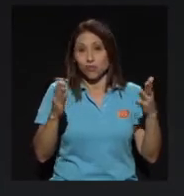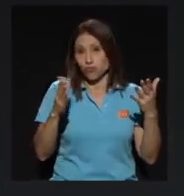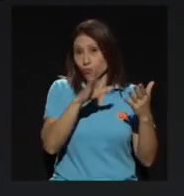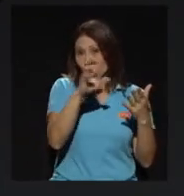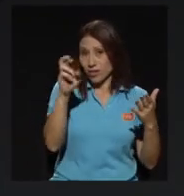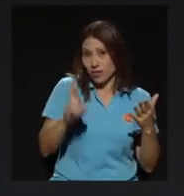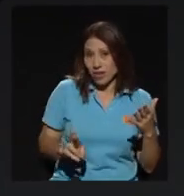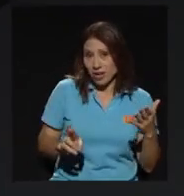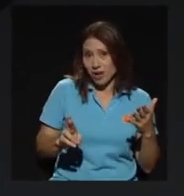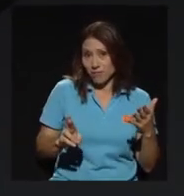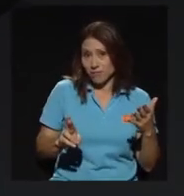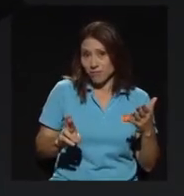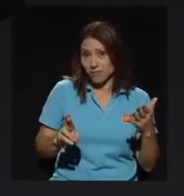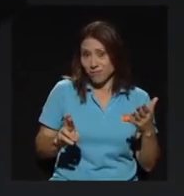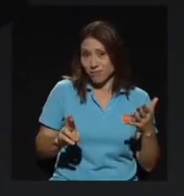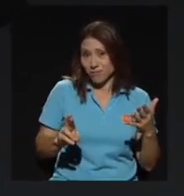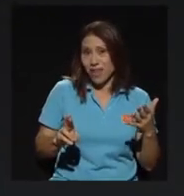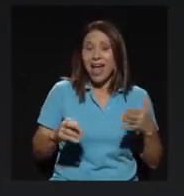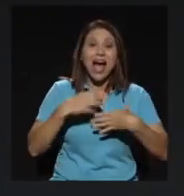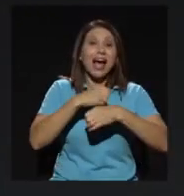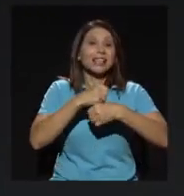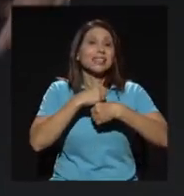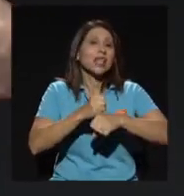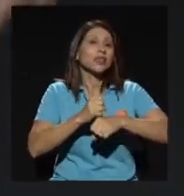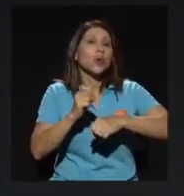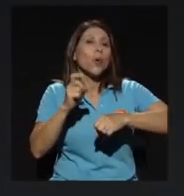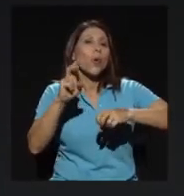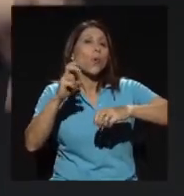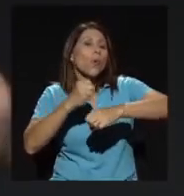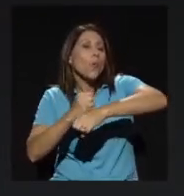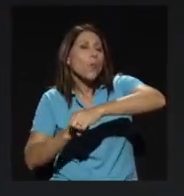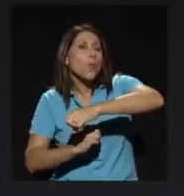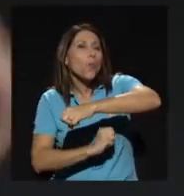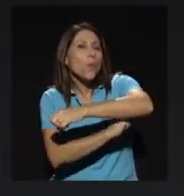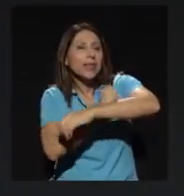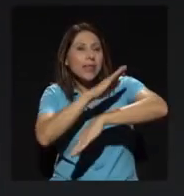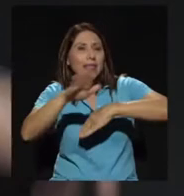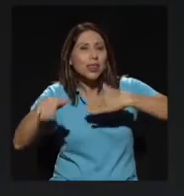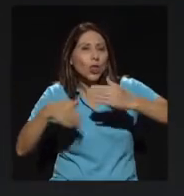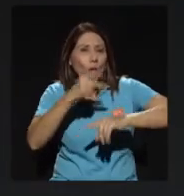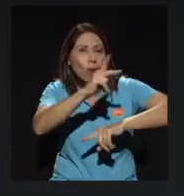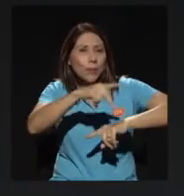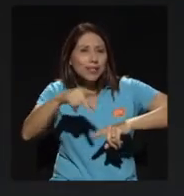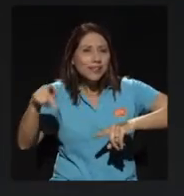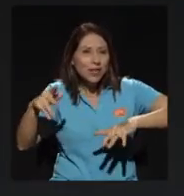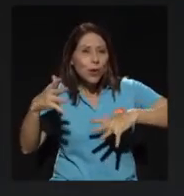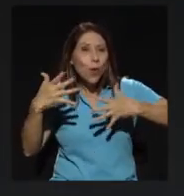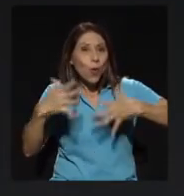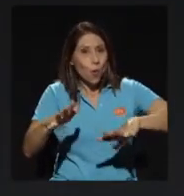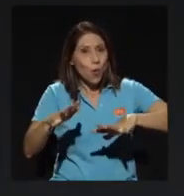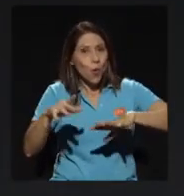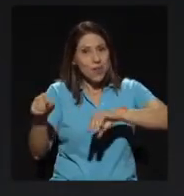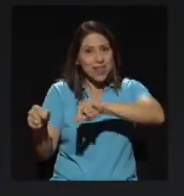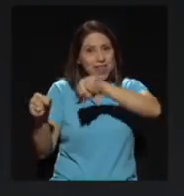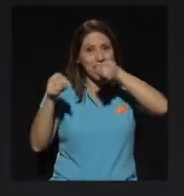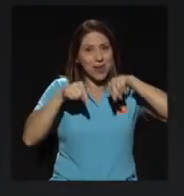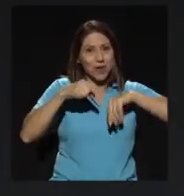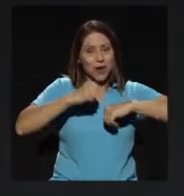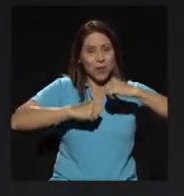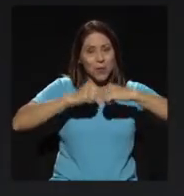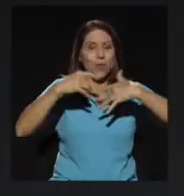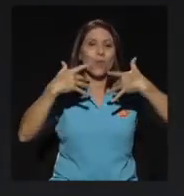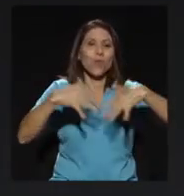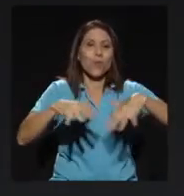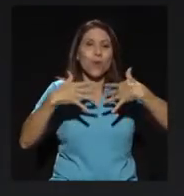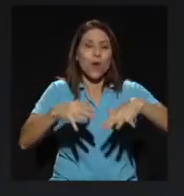construyendo un puente a través de todo el pacífico los fondos públicos fueron muy bien utilizados y con una rentabilidad de largo